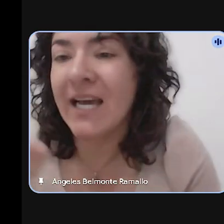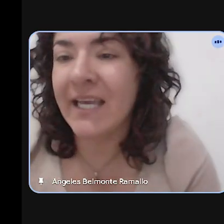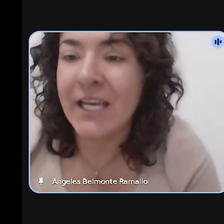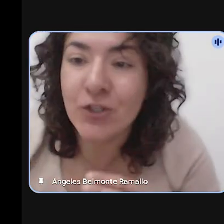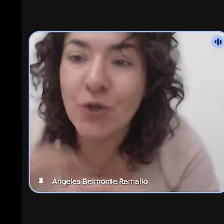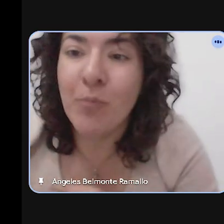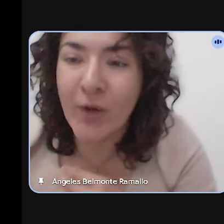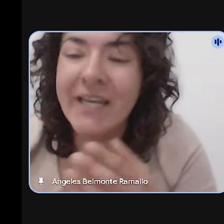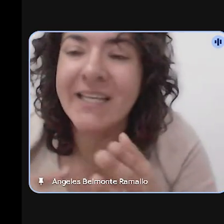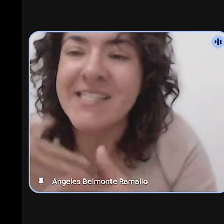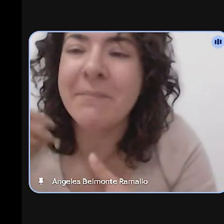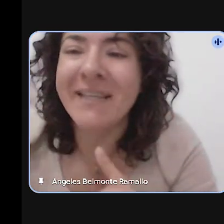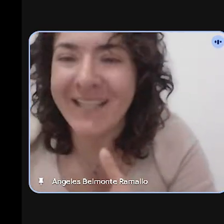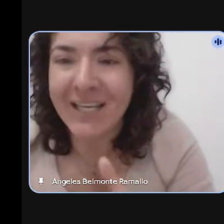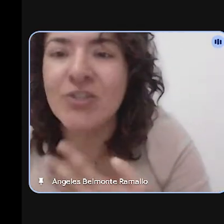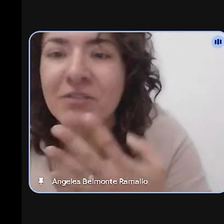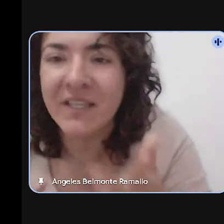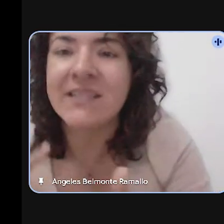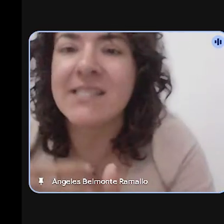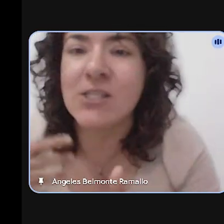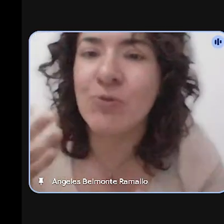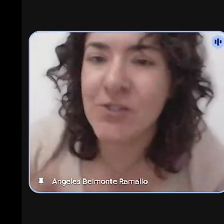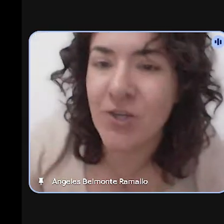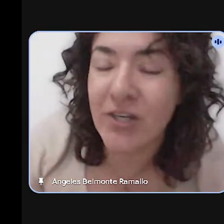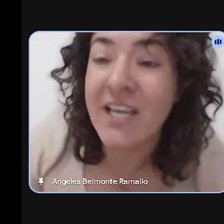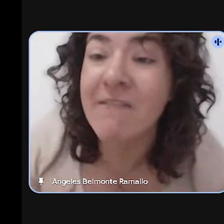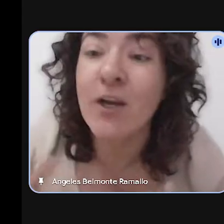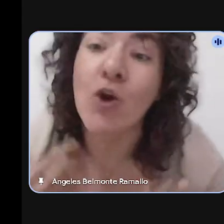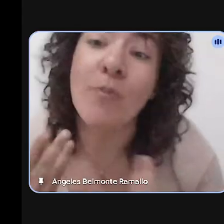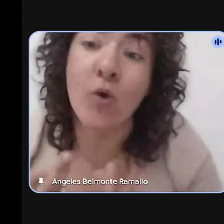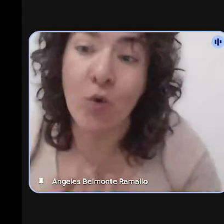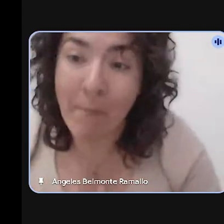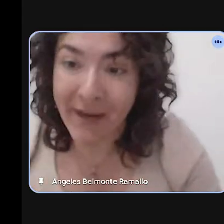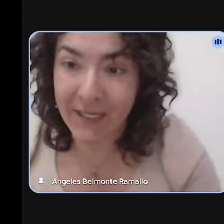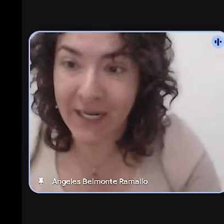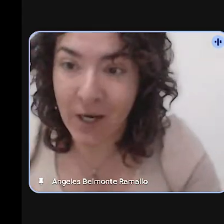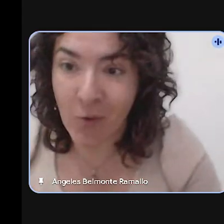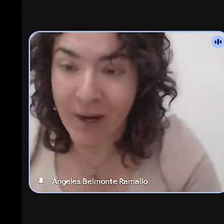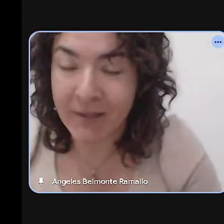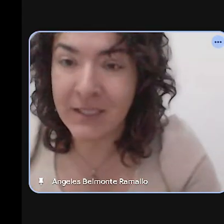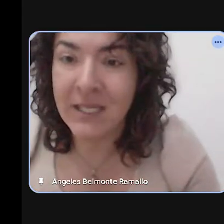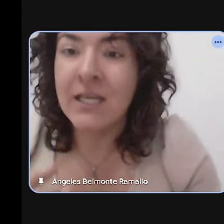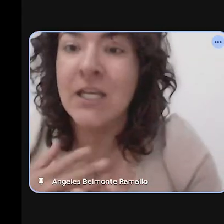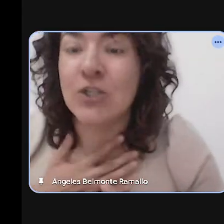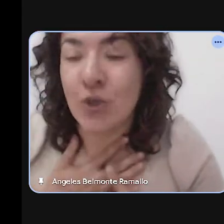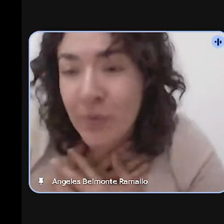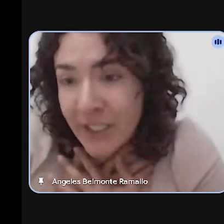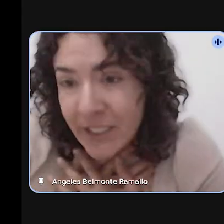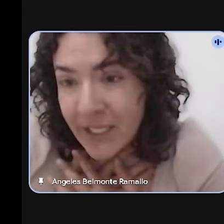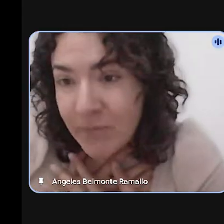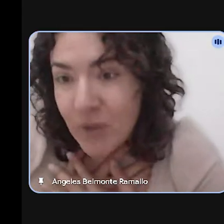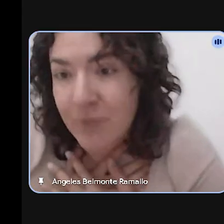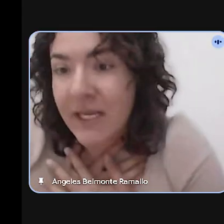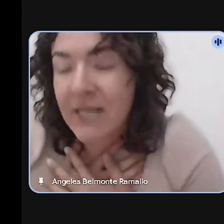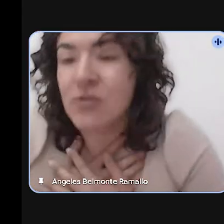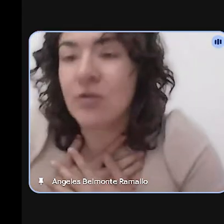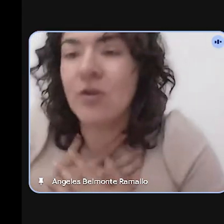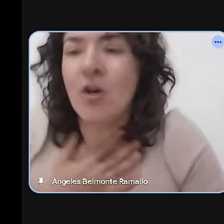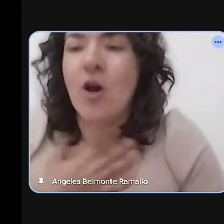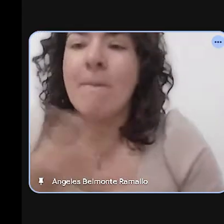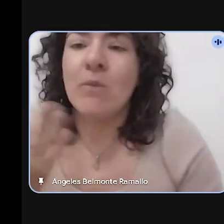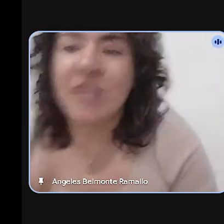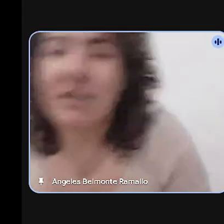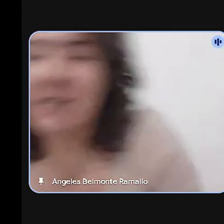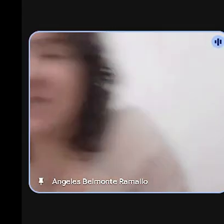cuestiones en las que ellos puedan irse metiendo en diferentes situaciones y ver cómo ocupan la lengua. Yo, por ejemplo, en mi